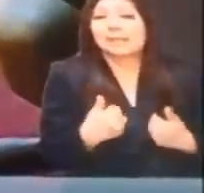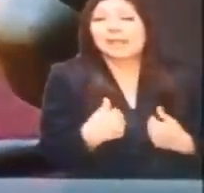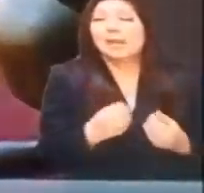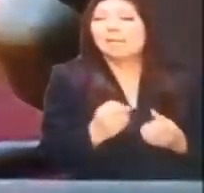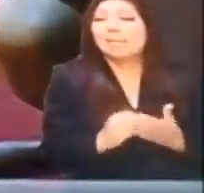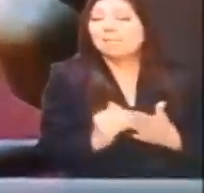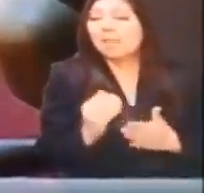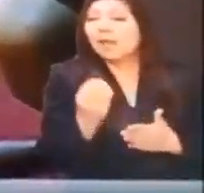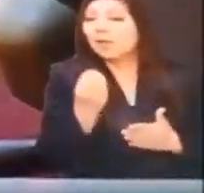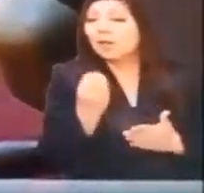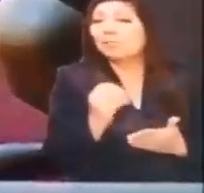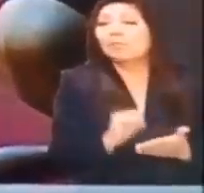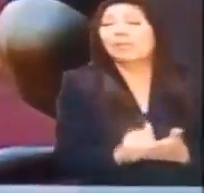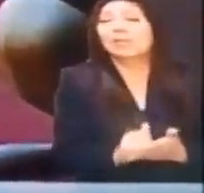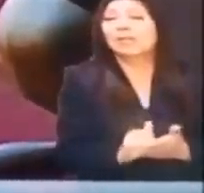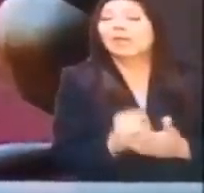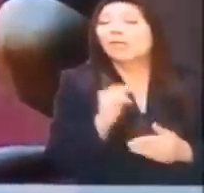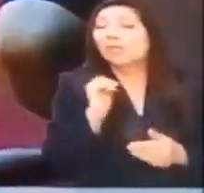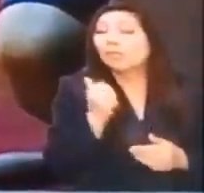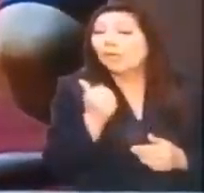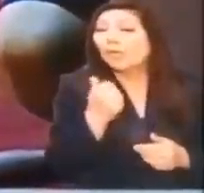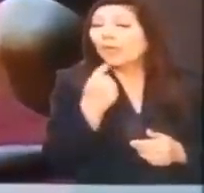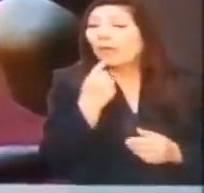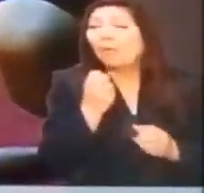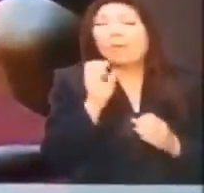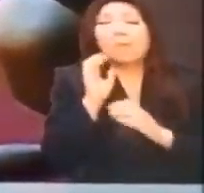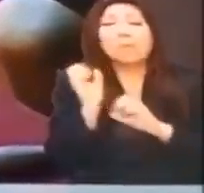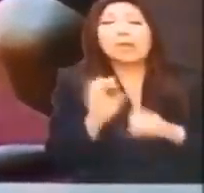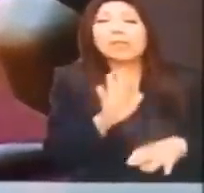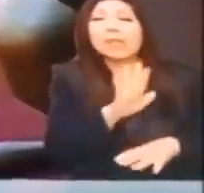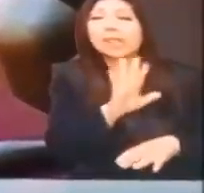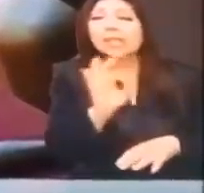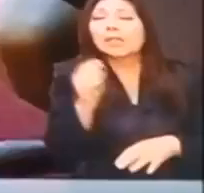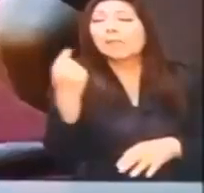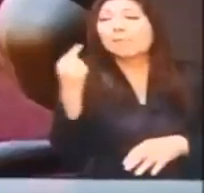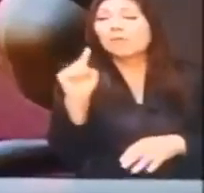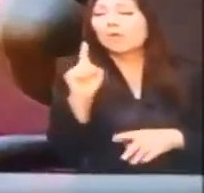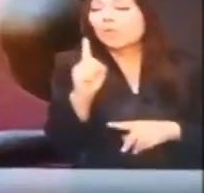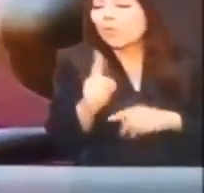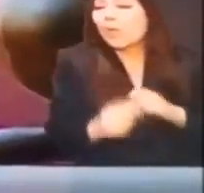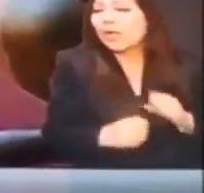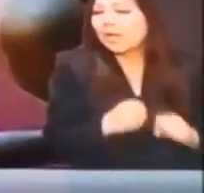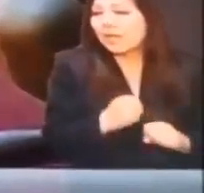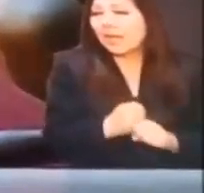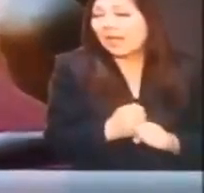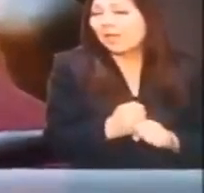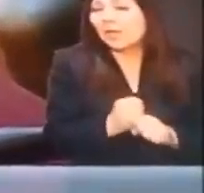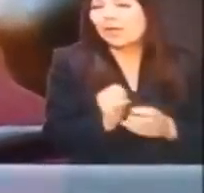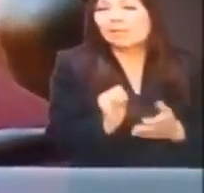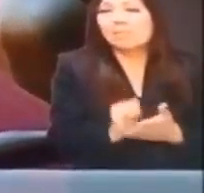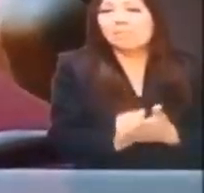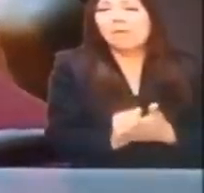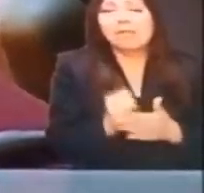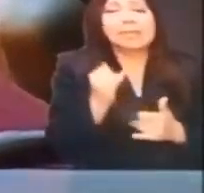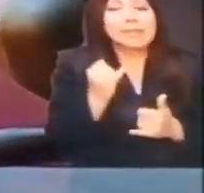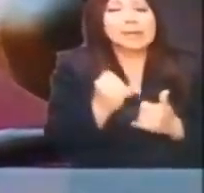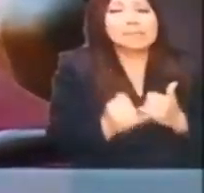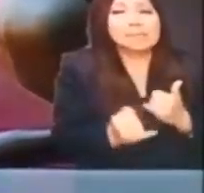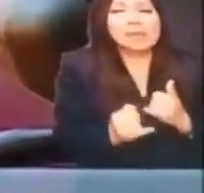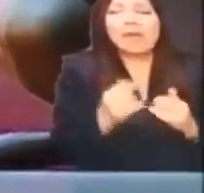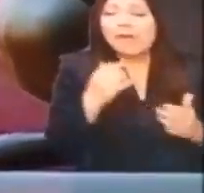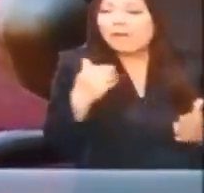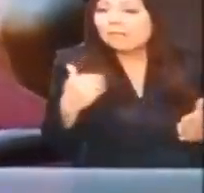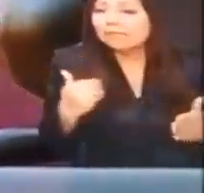mayor cantidad de alimentos de consumo diario, nos desechan más de 500 millones al año, alimentos por vencer o